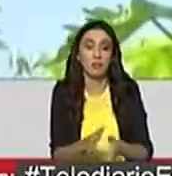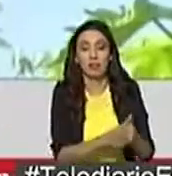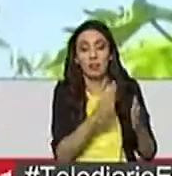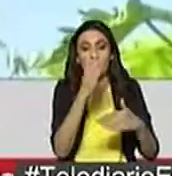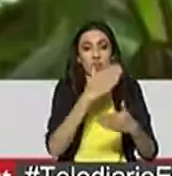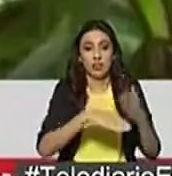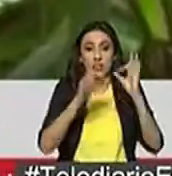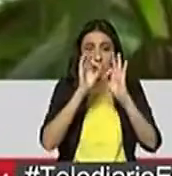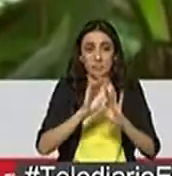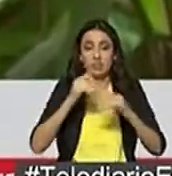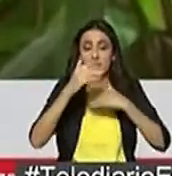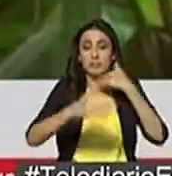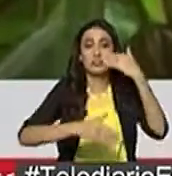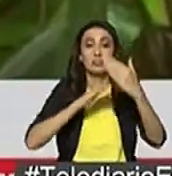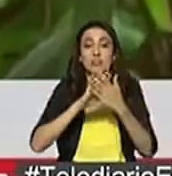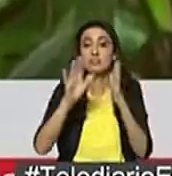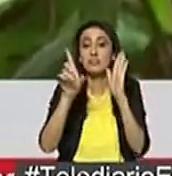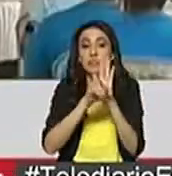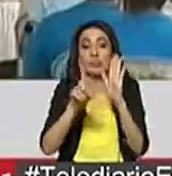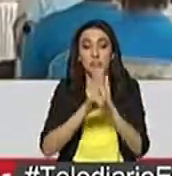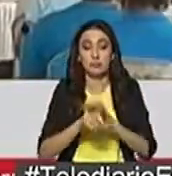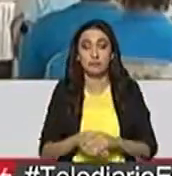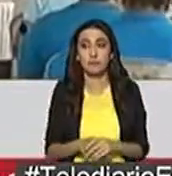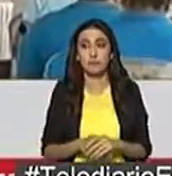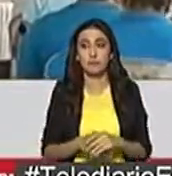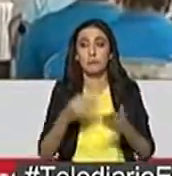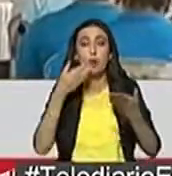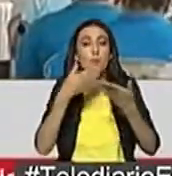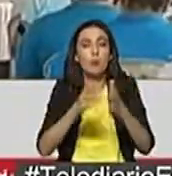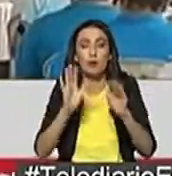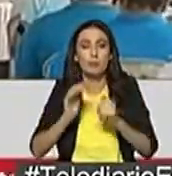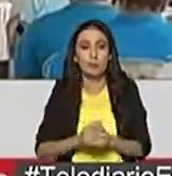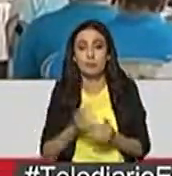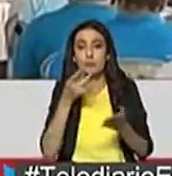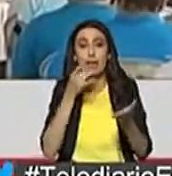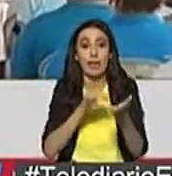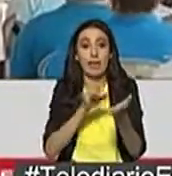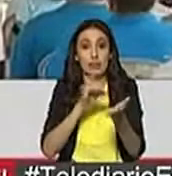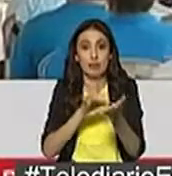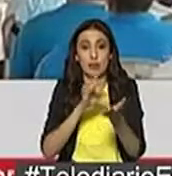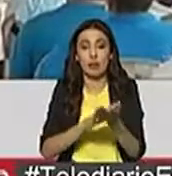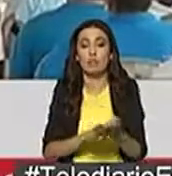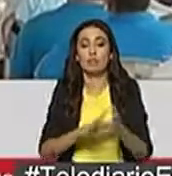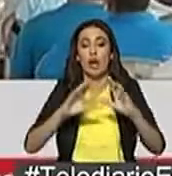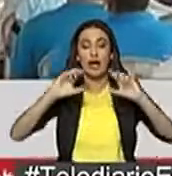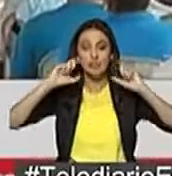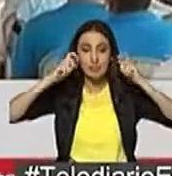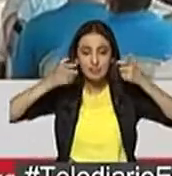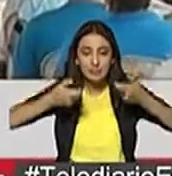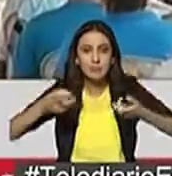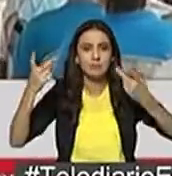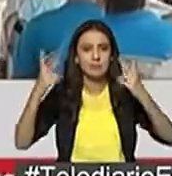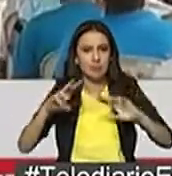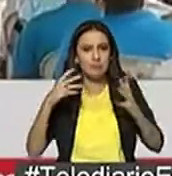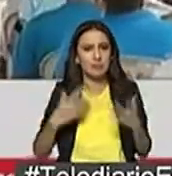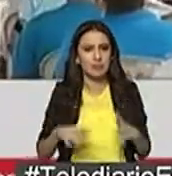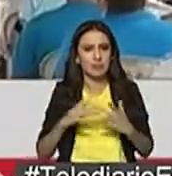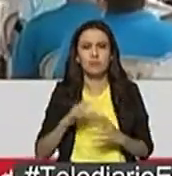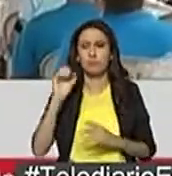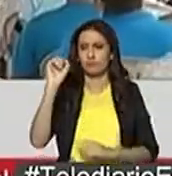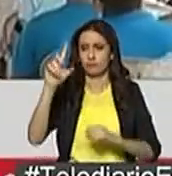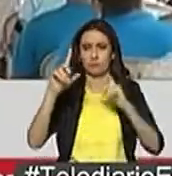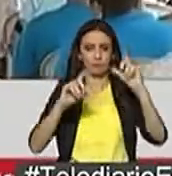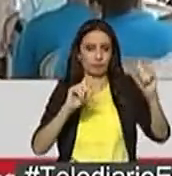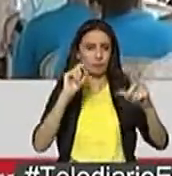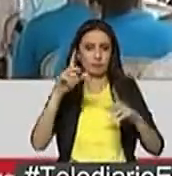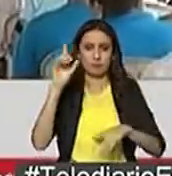y solicita la elaboración de una ley agraria. Por ejemplo, el precio de arroz, el tema del precio de maíz, el tema mismo de los insumos, de